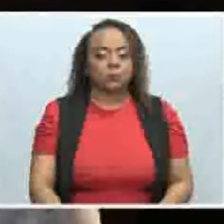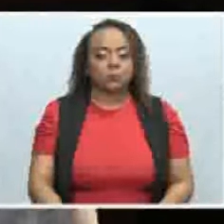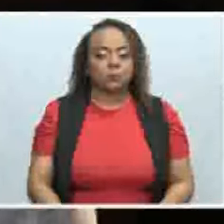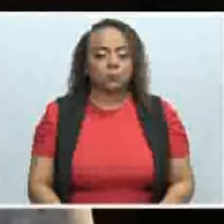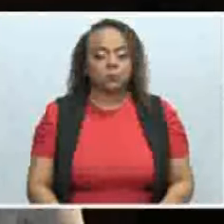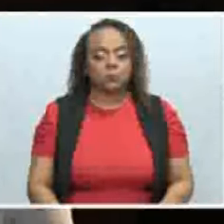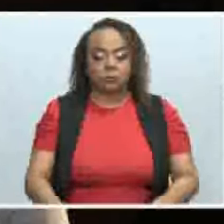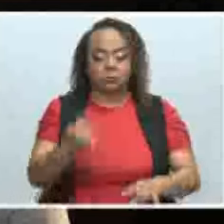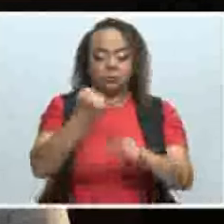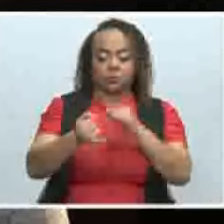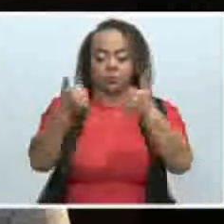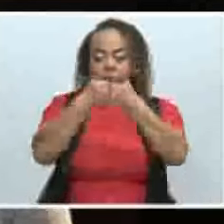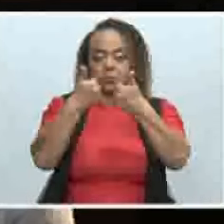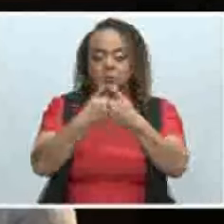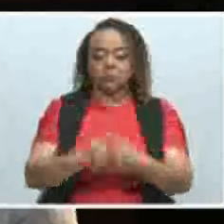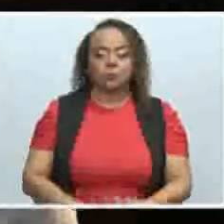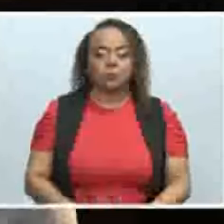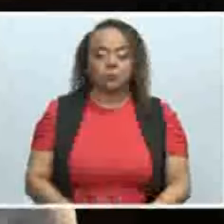Este último partido,